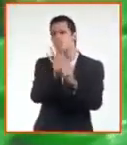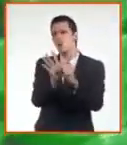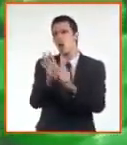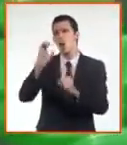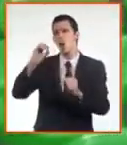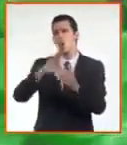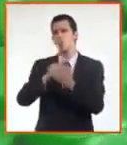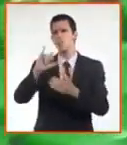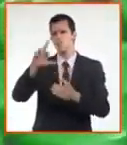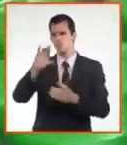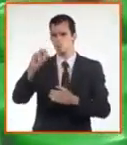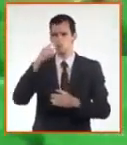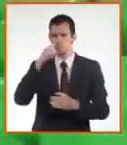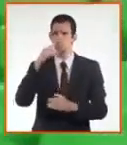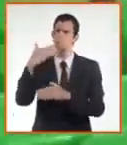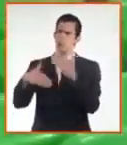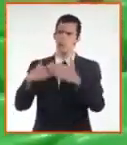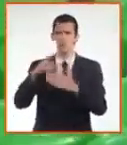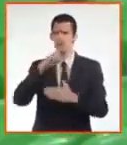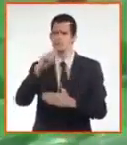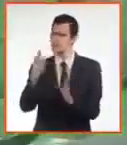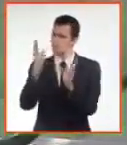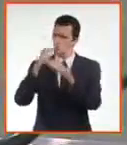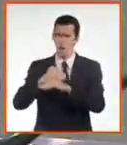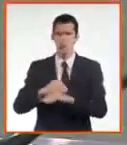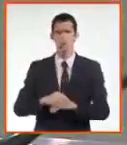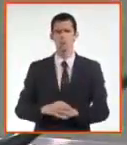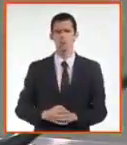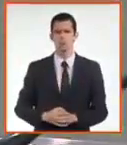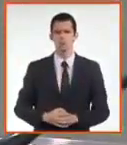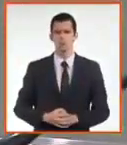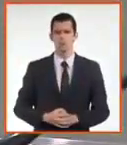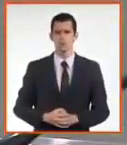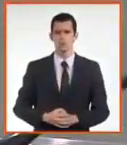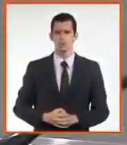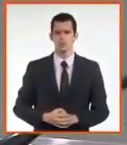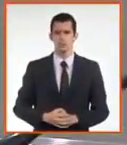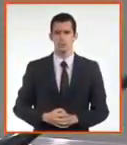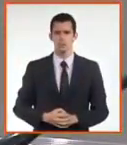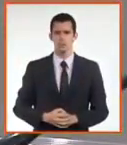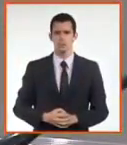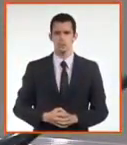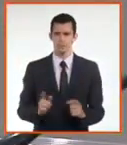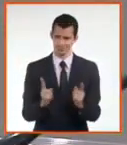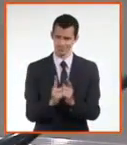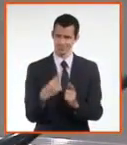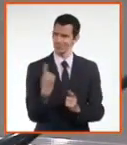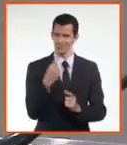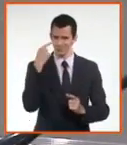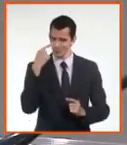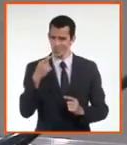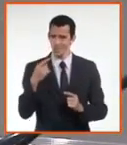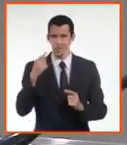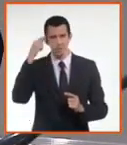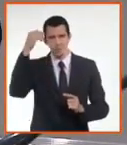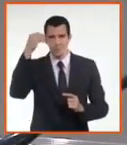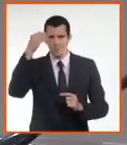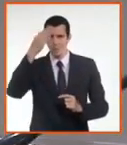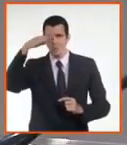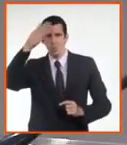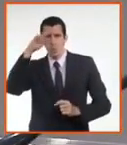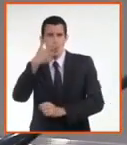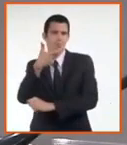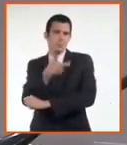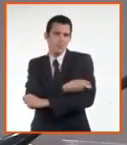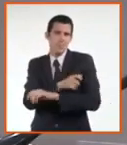el mundo y la pandemia han sido con abrir y en esto se ha avanzado bastante y nosotros pensamos que vamos a poder tener en nuestro país una vacuna